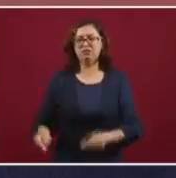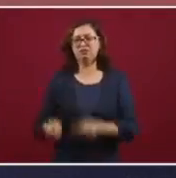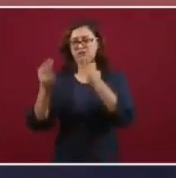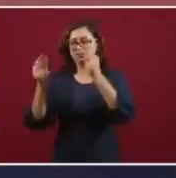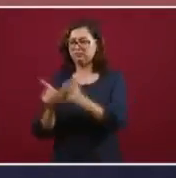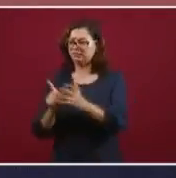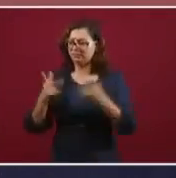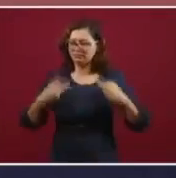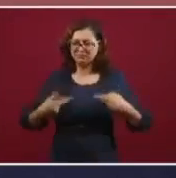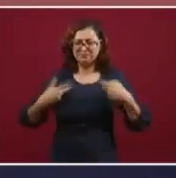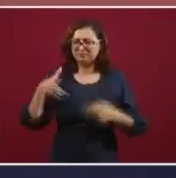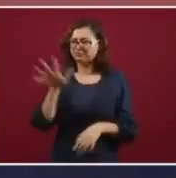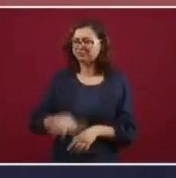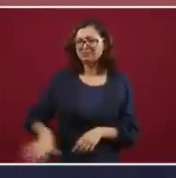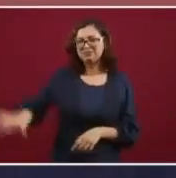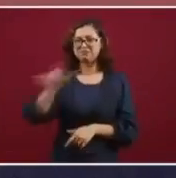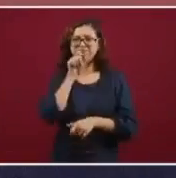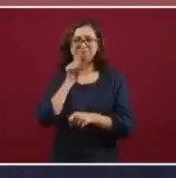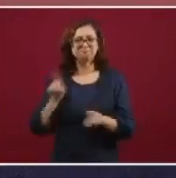pueblo.